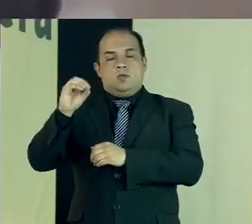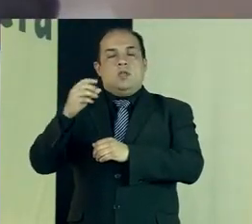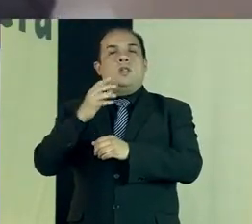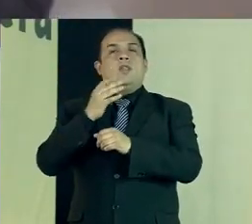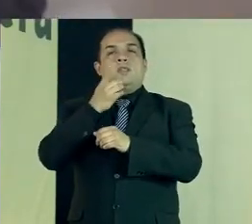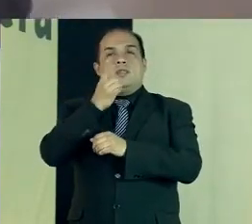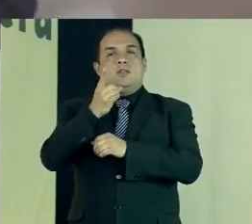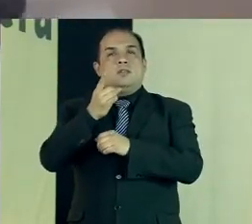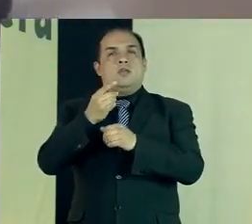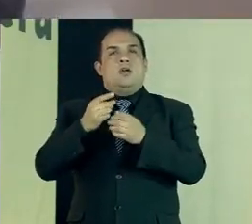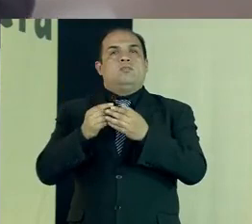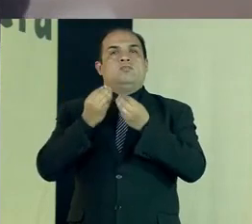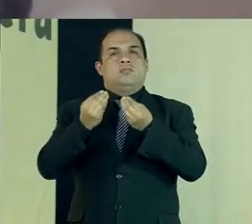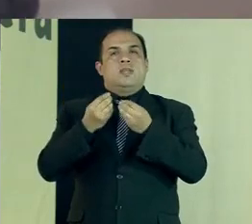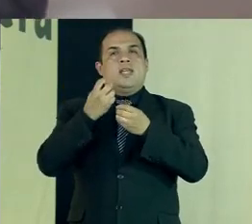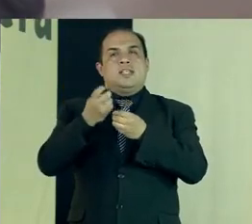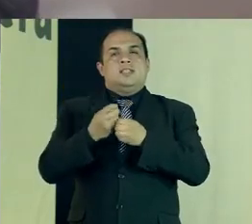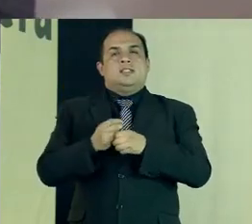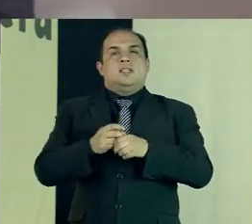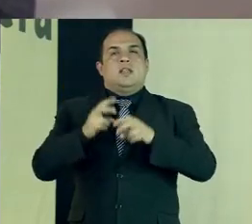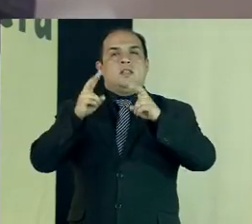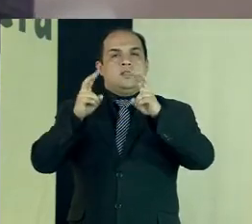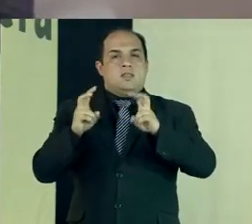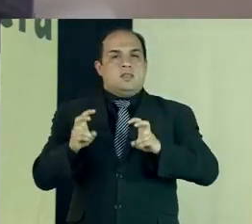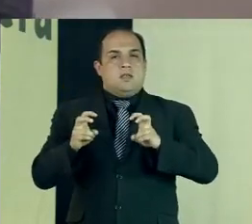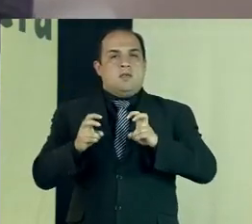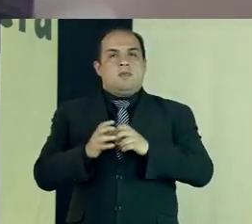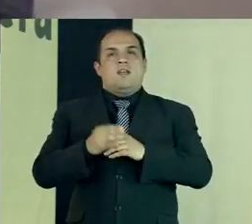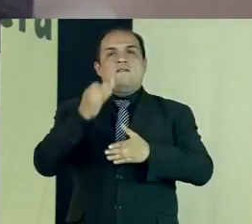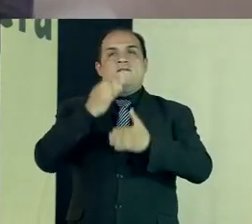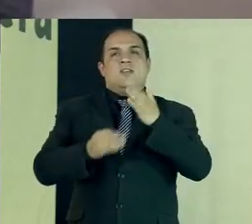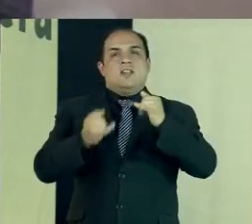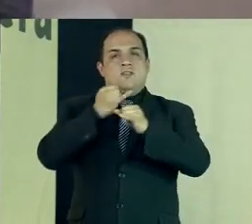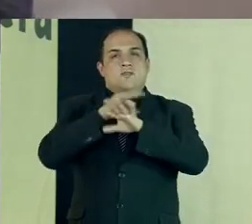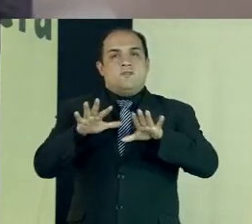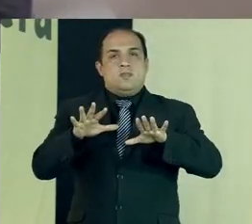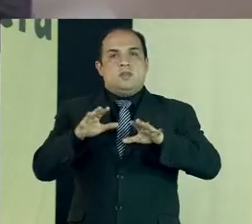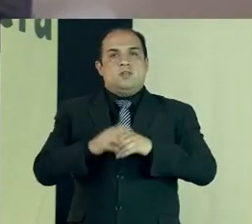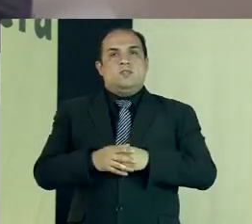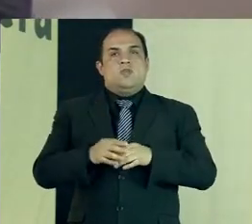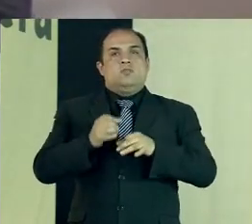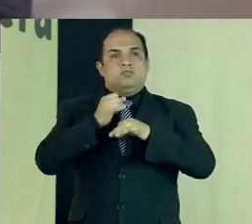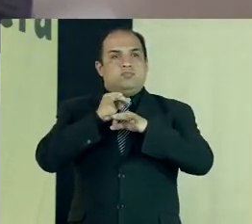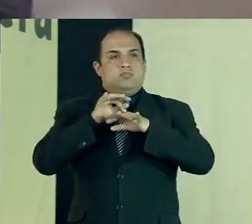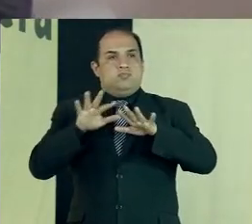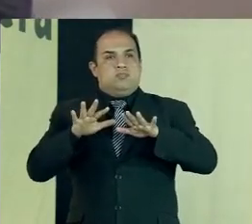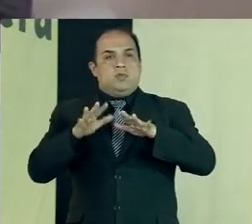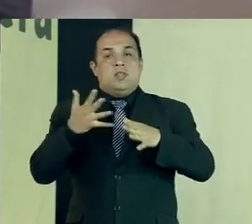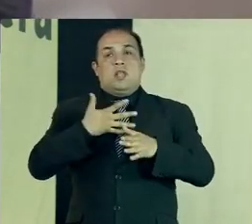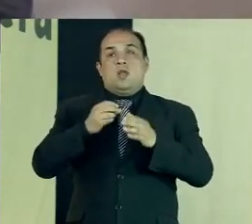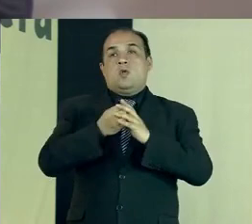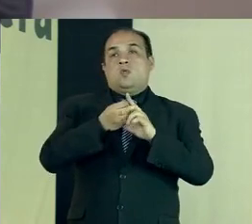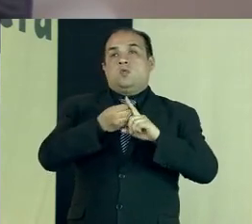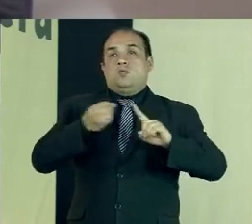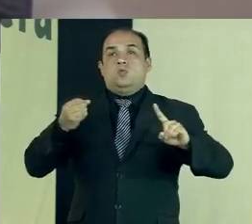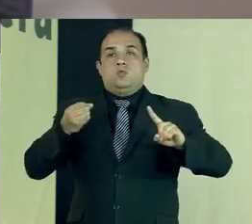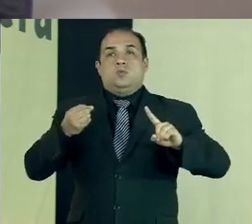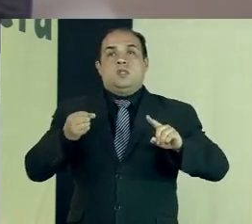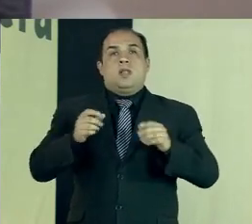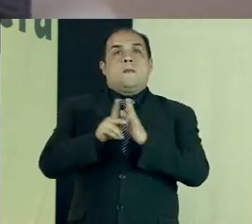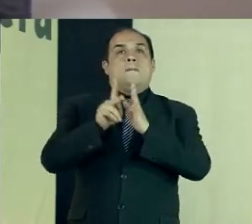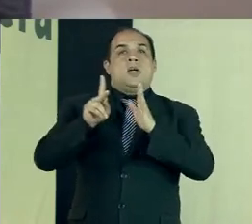este fenómeno de la desinformación inducida estructurada por la prensa adversaria